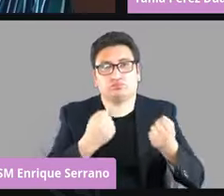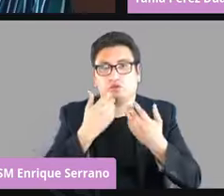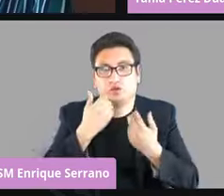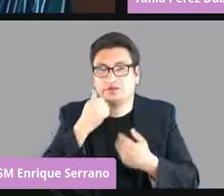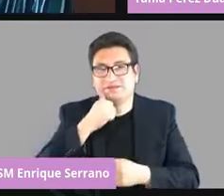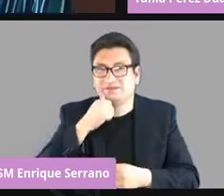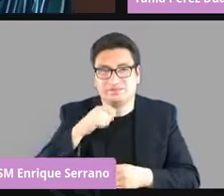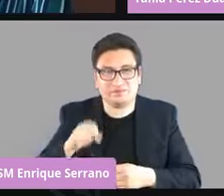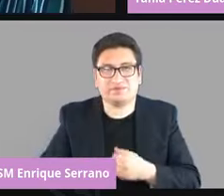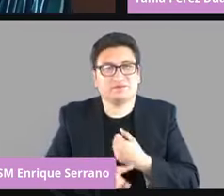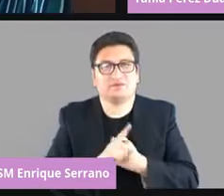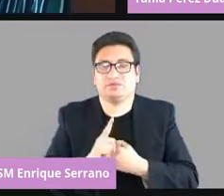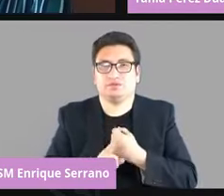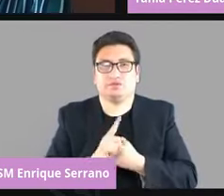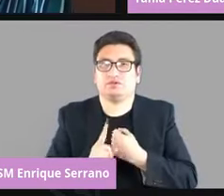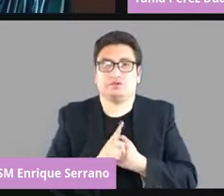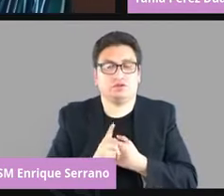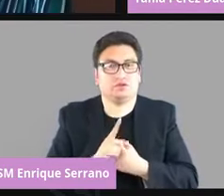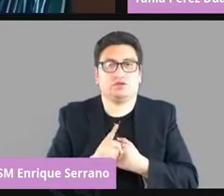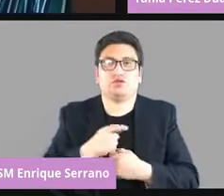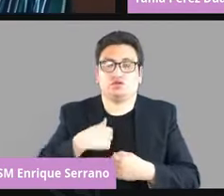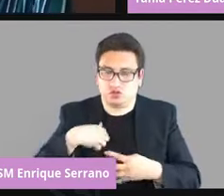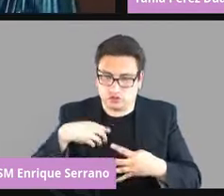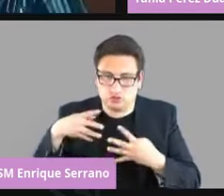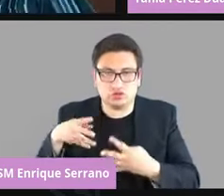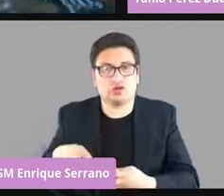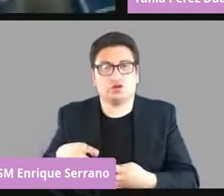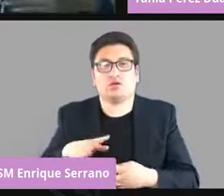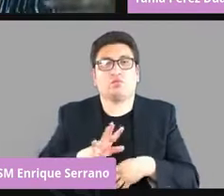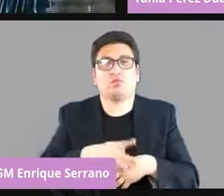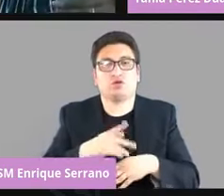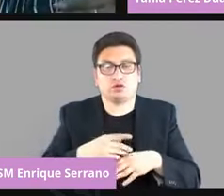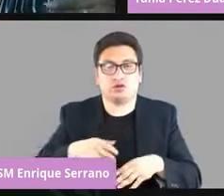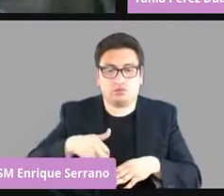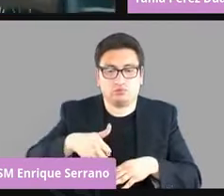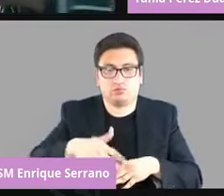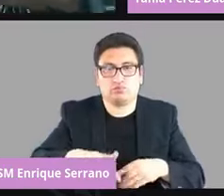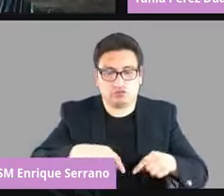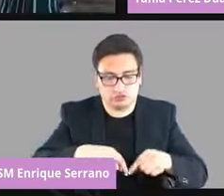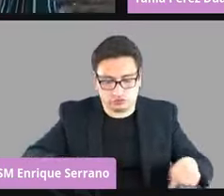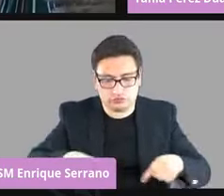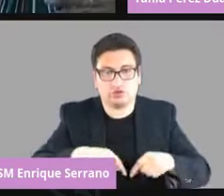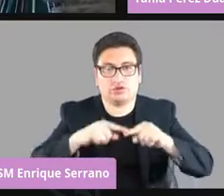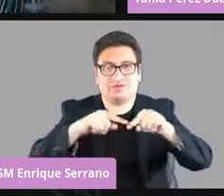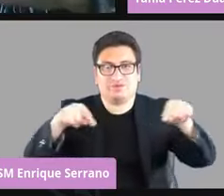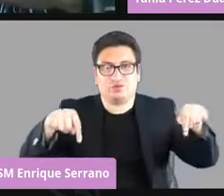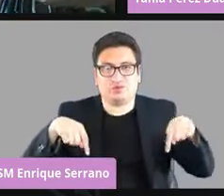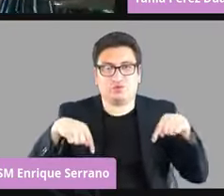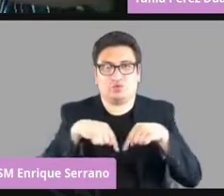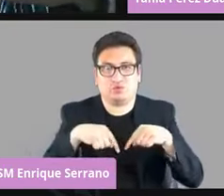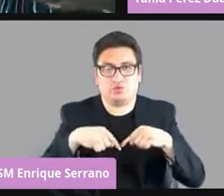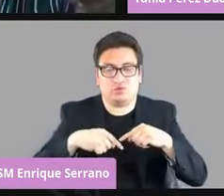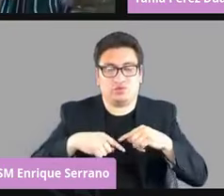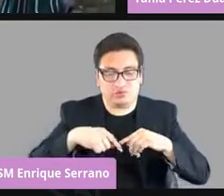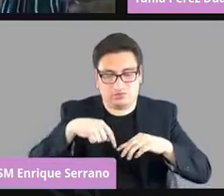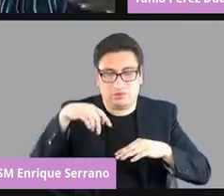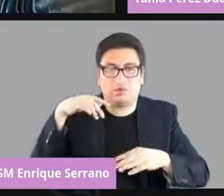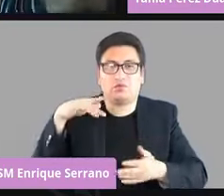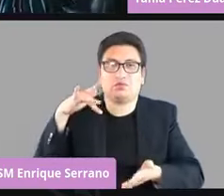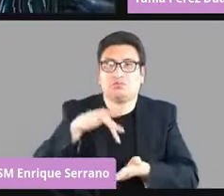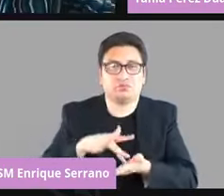un problema. Y lo reprendo y porque no quiere pisar las rayas de los cuadros, estas rayas que dividen